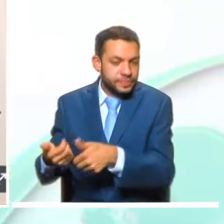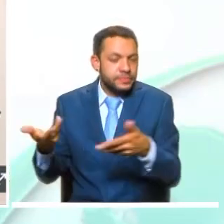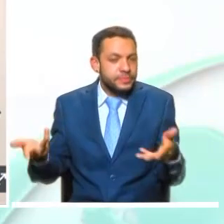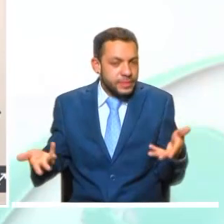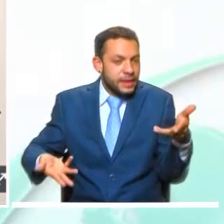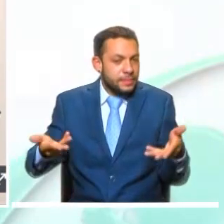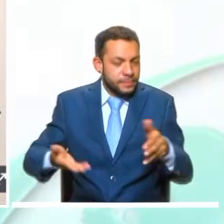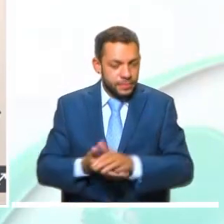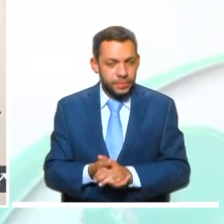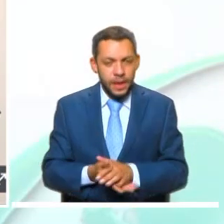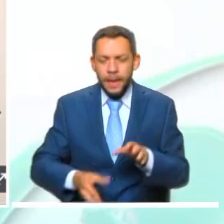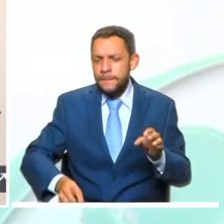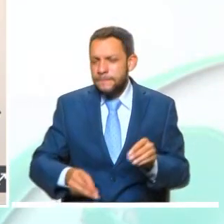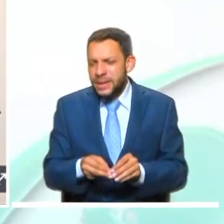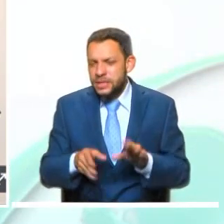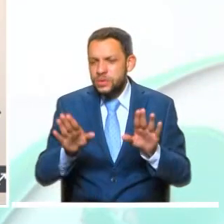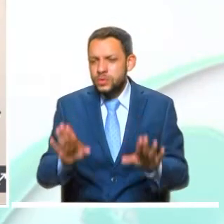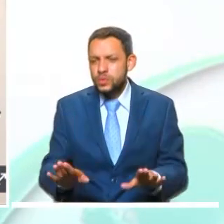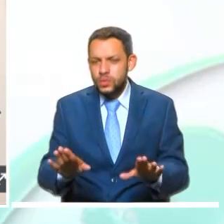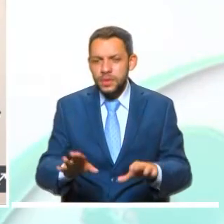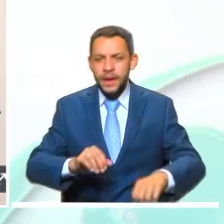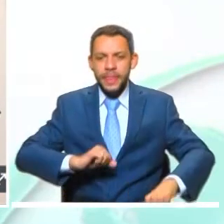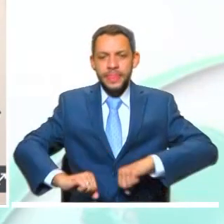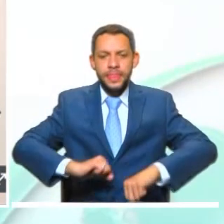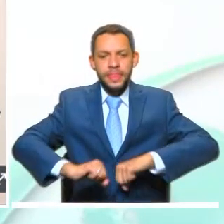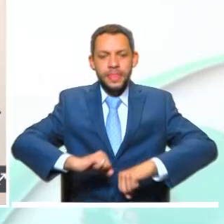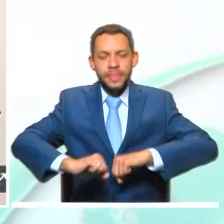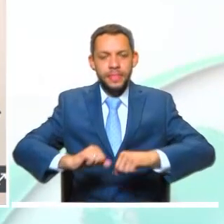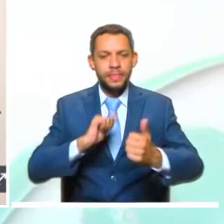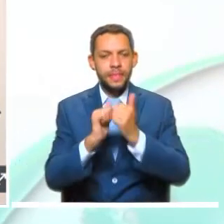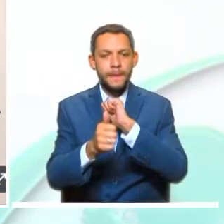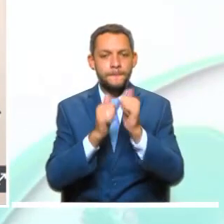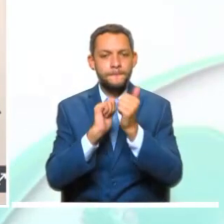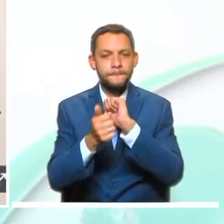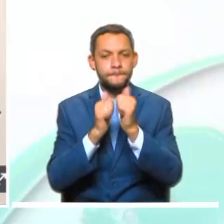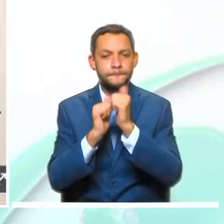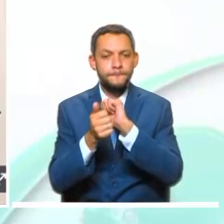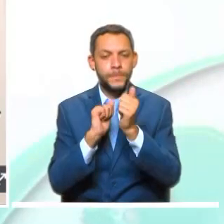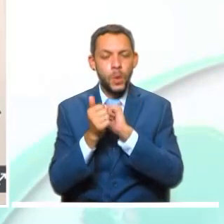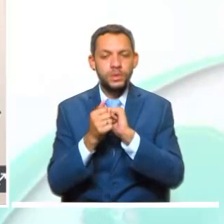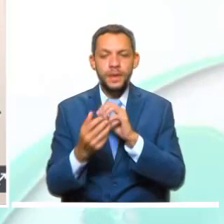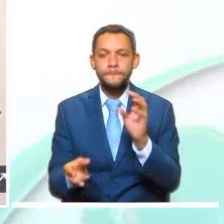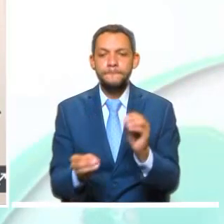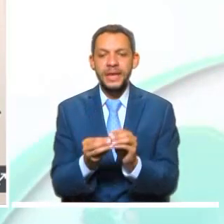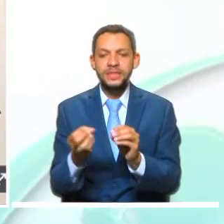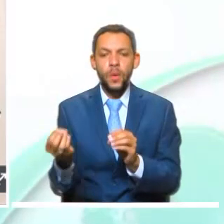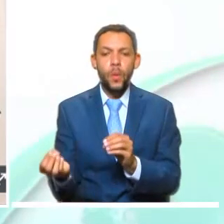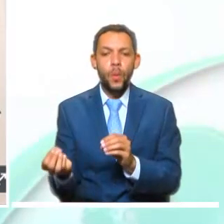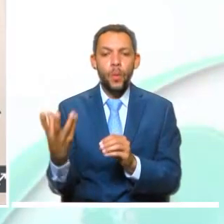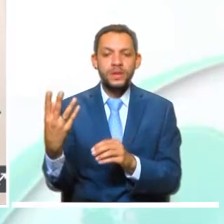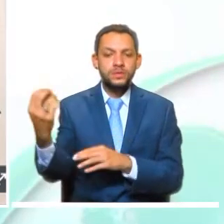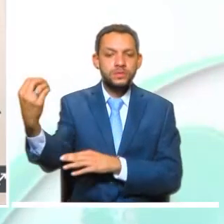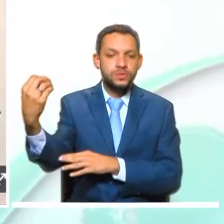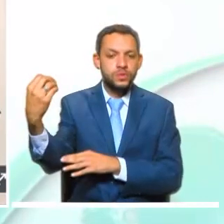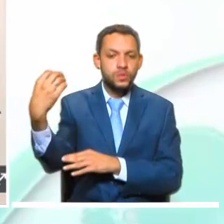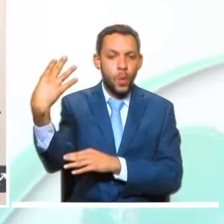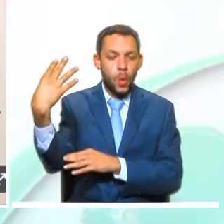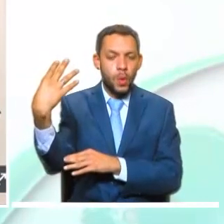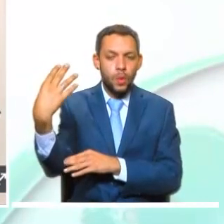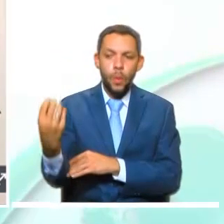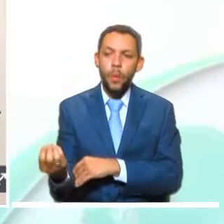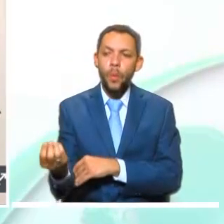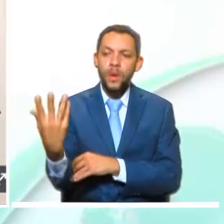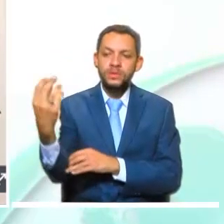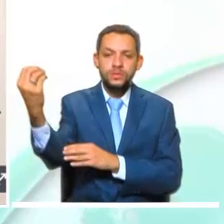qué actividad deportiva realiza la persona cuánto sol recibe y qué alimentación tiene la persona